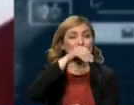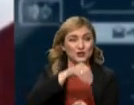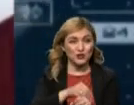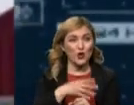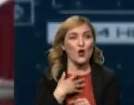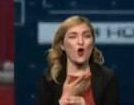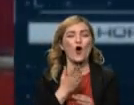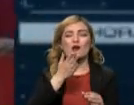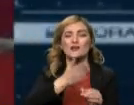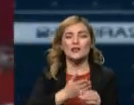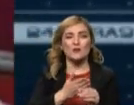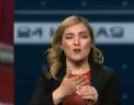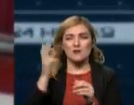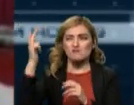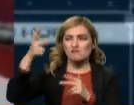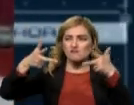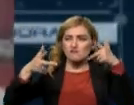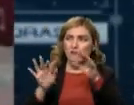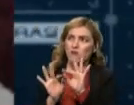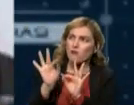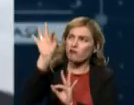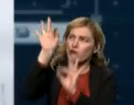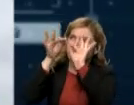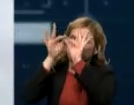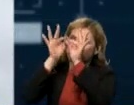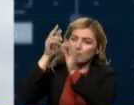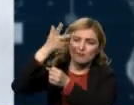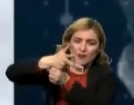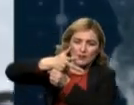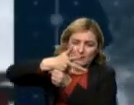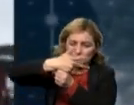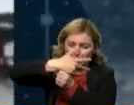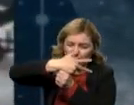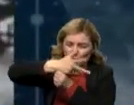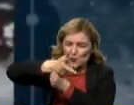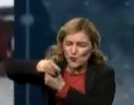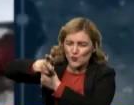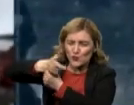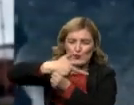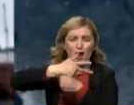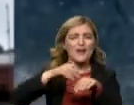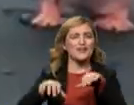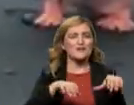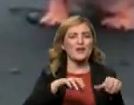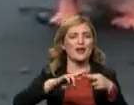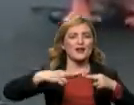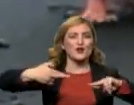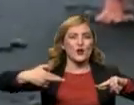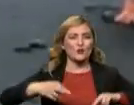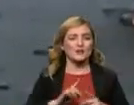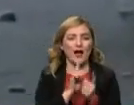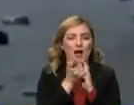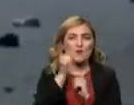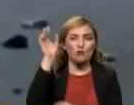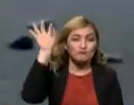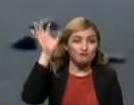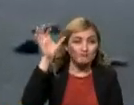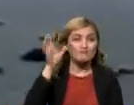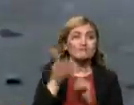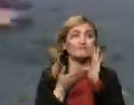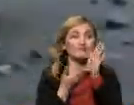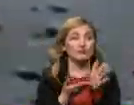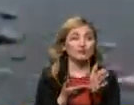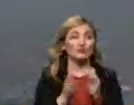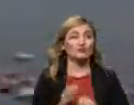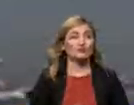de instalar las cámaras de videovigilancia, que servirán para registrar las actividades de esta región, como los cambios climáticos, por